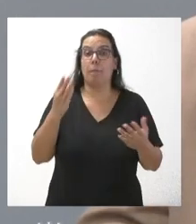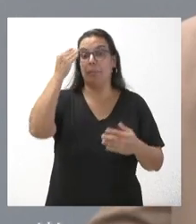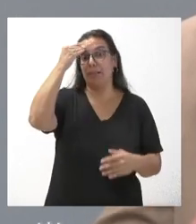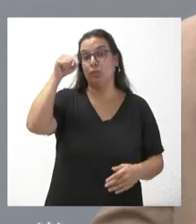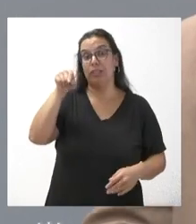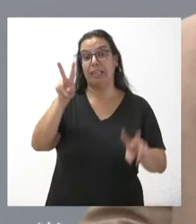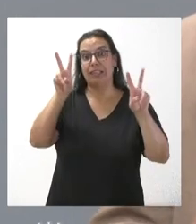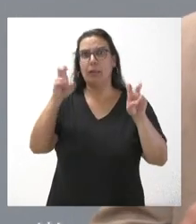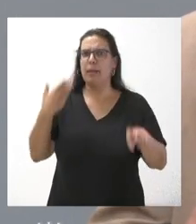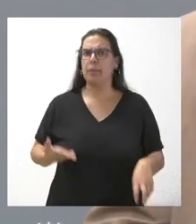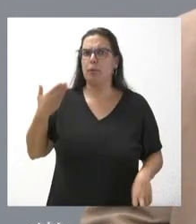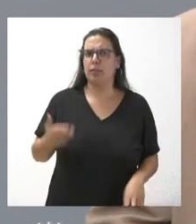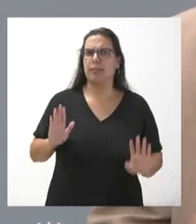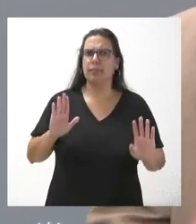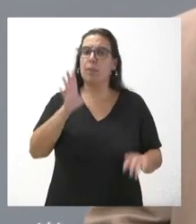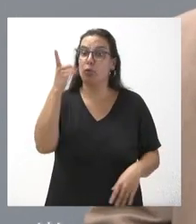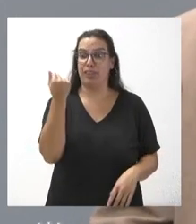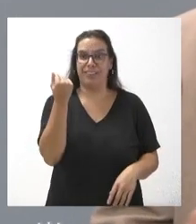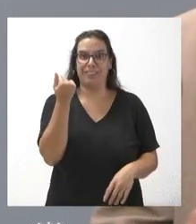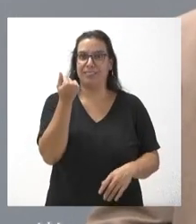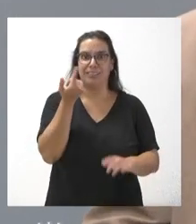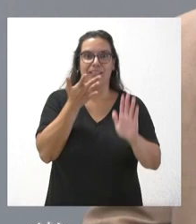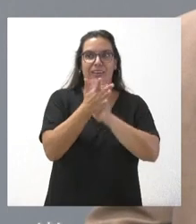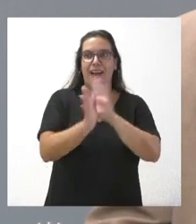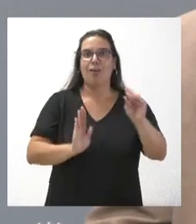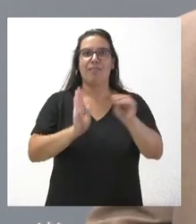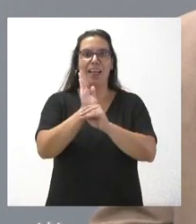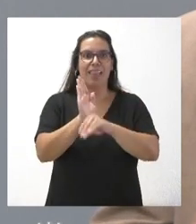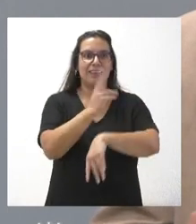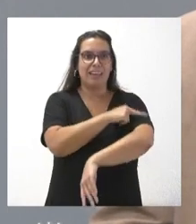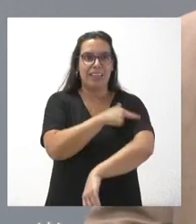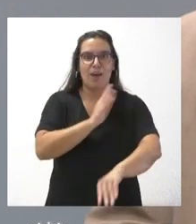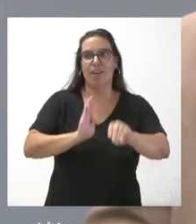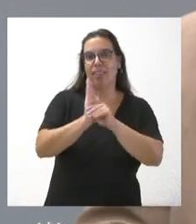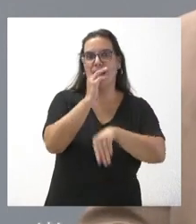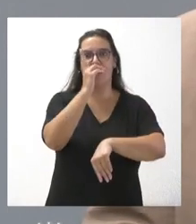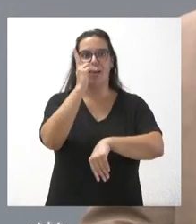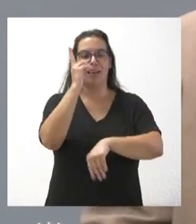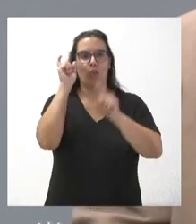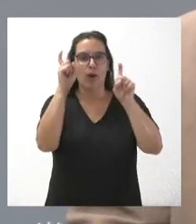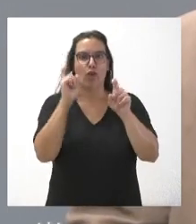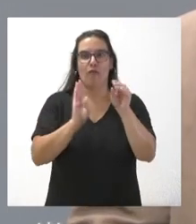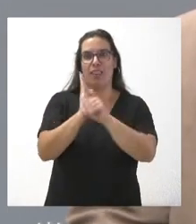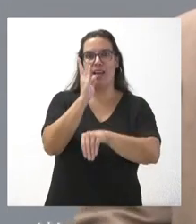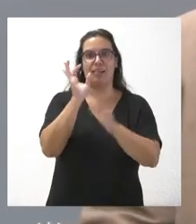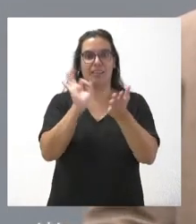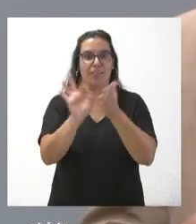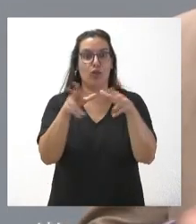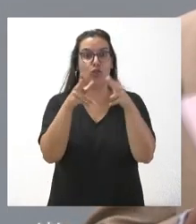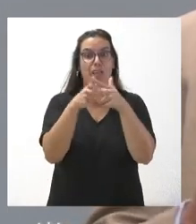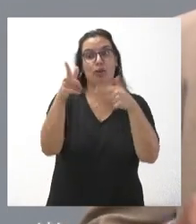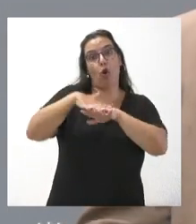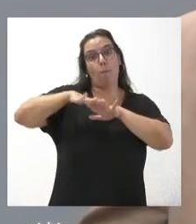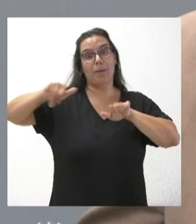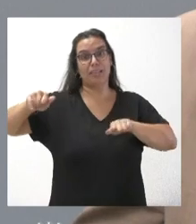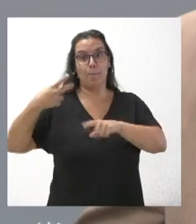que es muy importante, porque es hablar de la financiación de la sanidad, de la educación y de los servicios sociales, tenga que ser el pago de un precio político